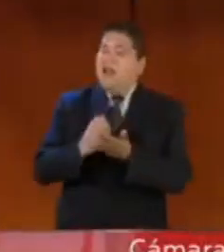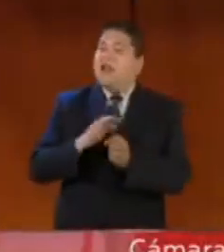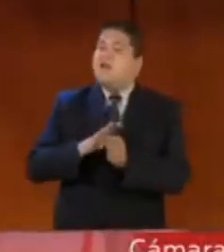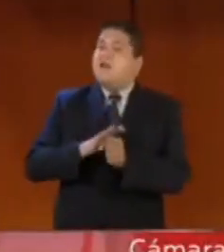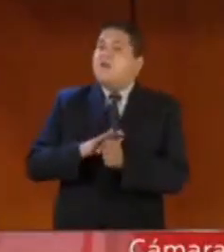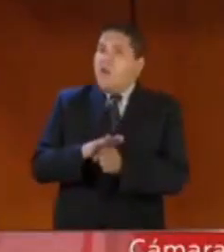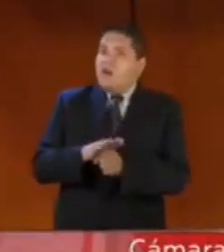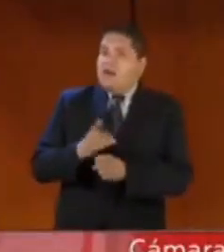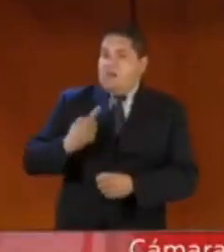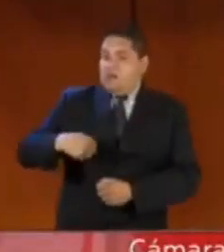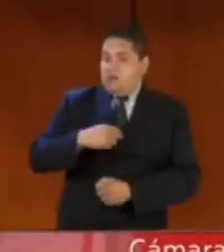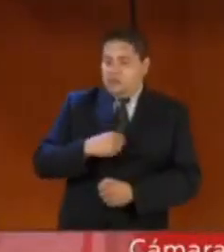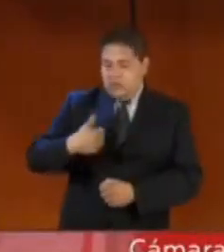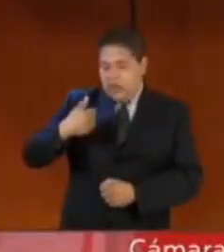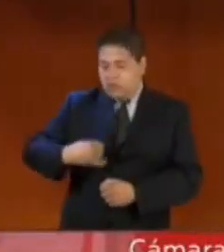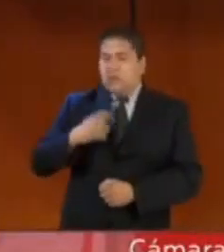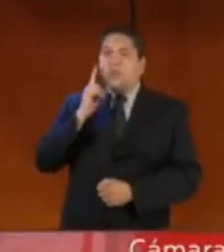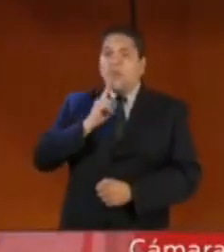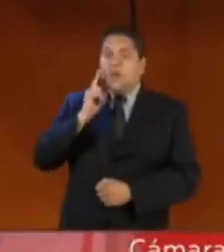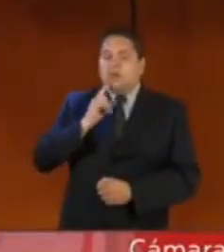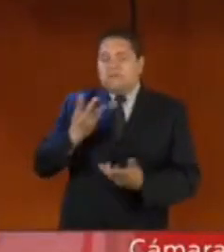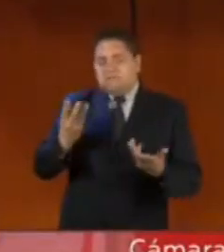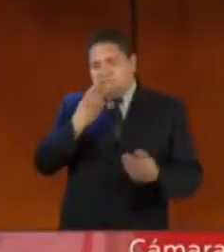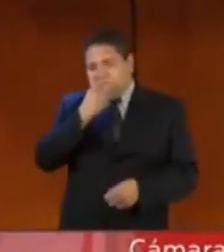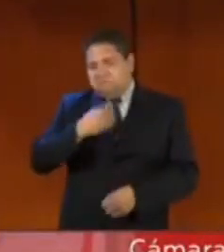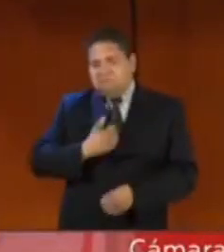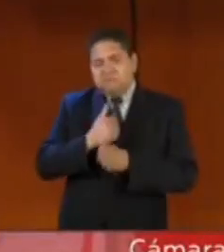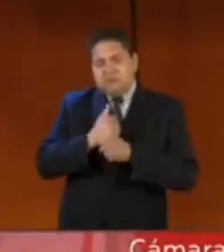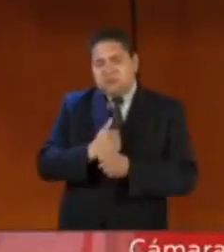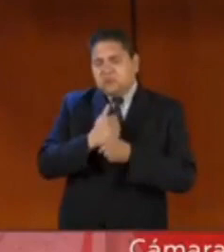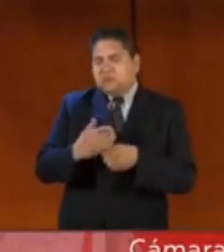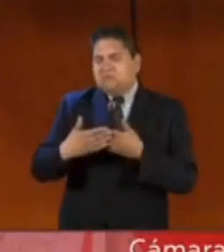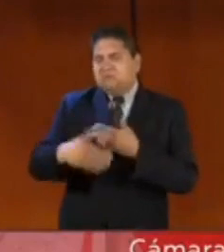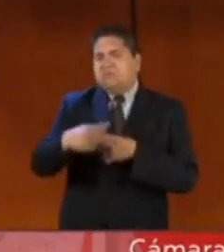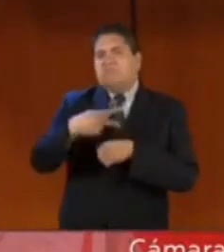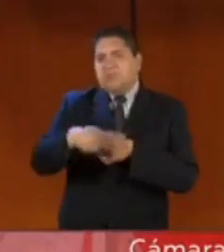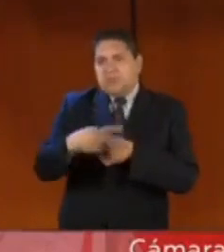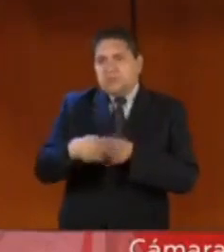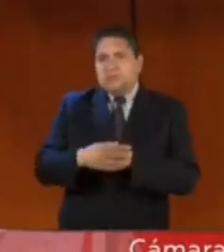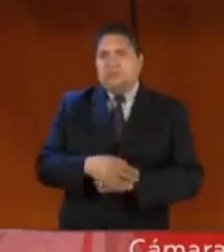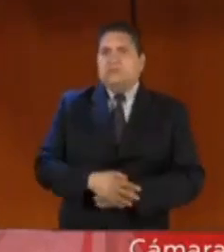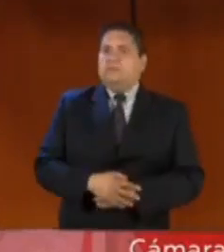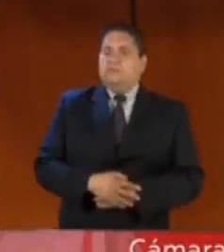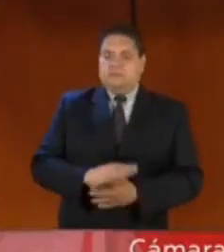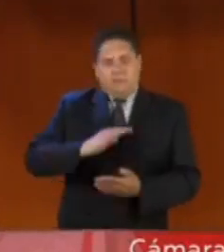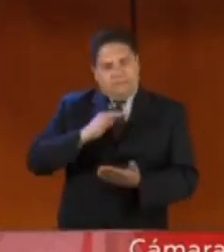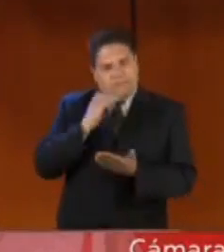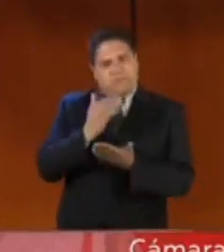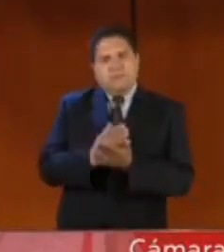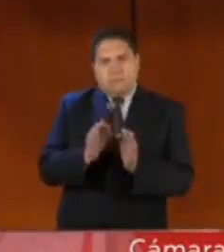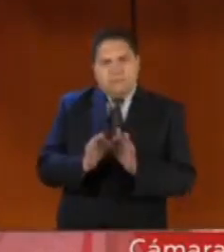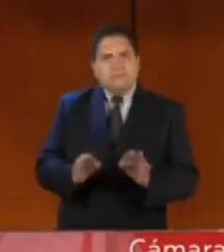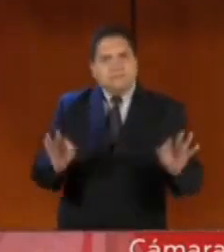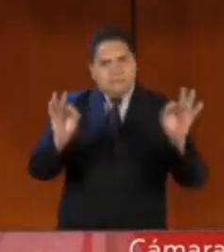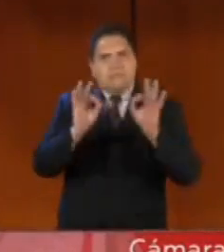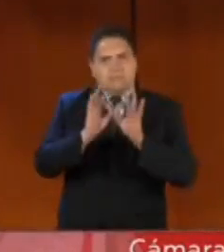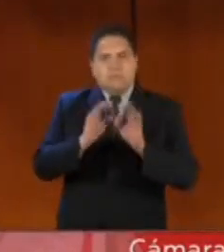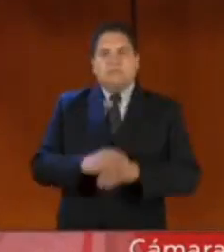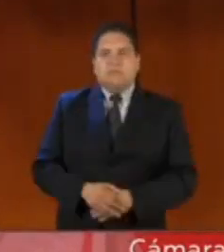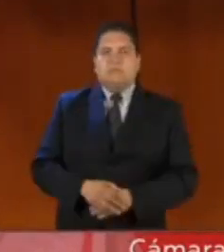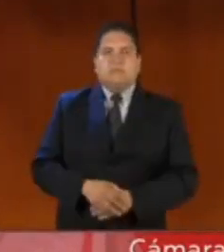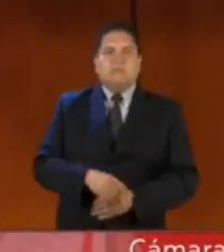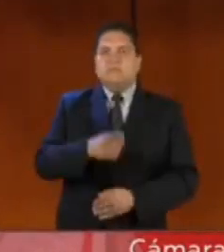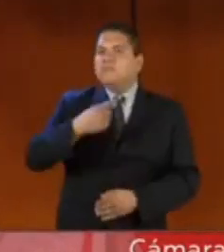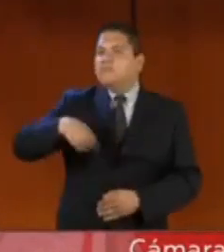sea el mayor peligro de todos los invito y las invito a que sigamos luchando por todas